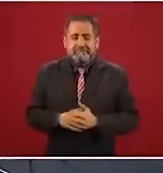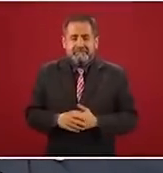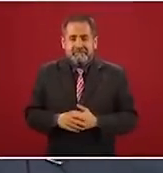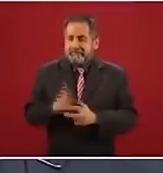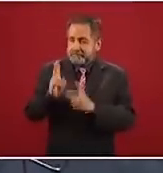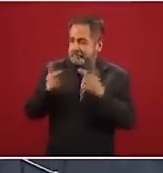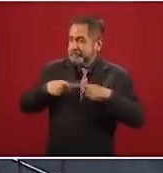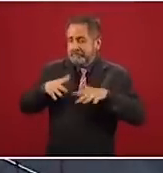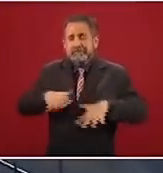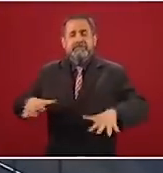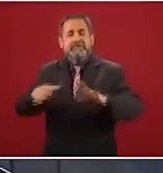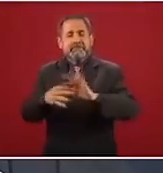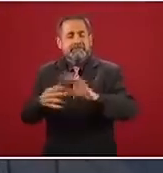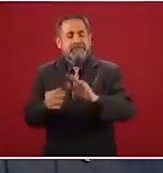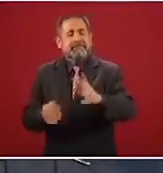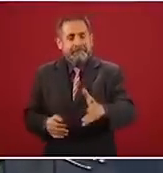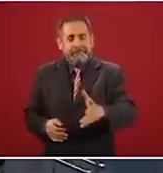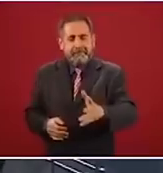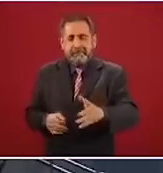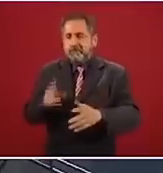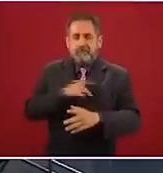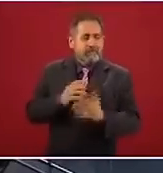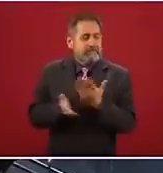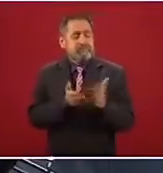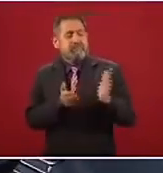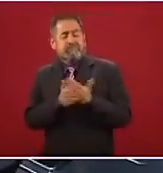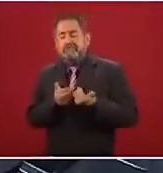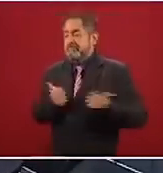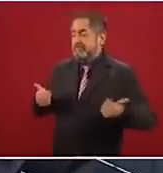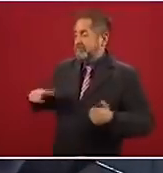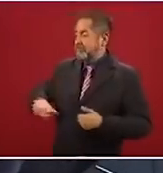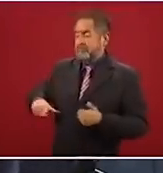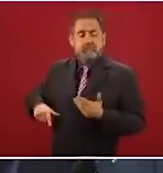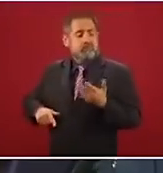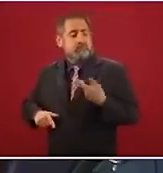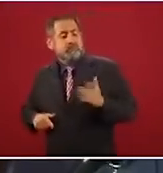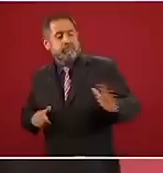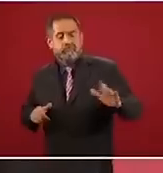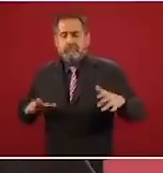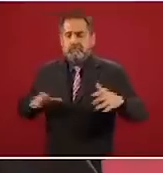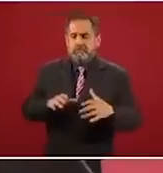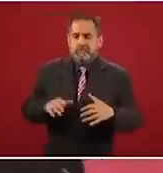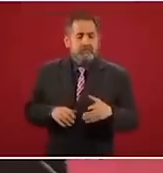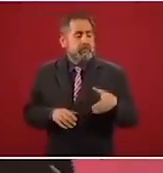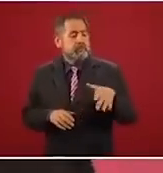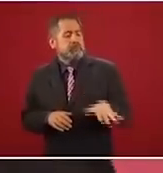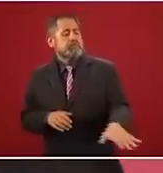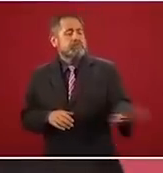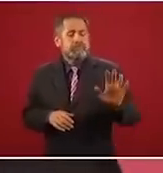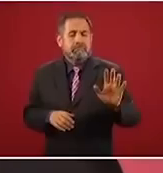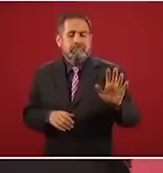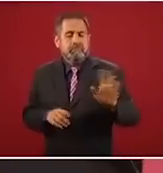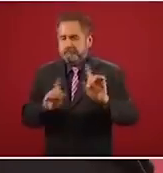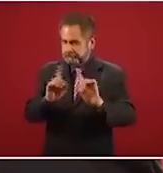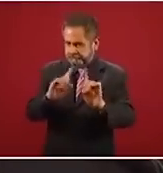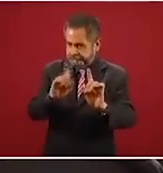hablar con el pueblo. No tiene que haber divorcio entre pueblo y gobierno. No es que nosotros gobernamos y allá está el